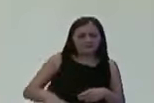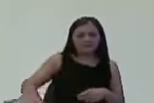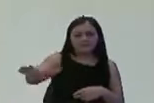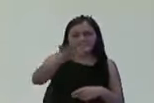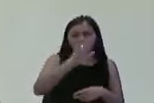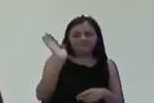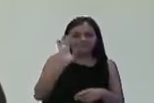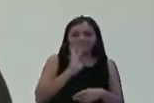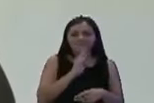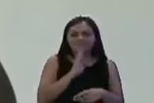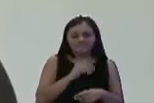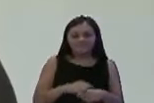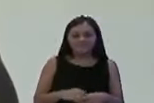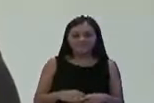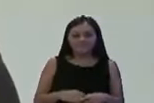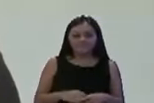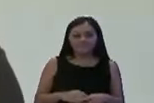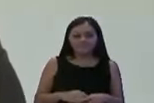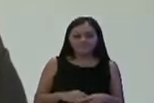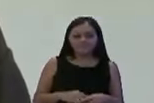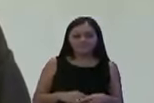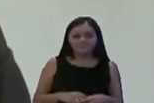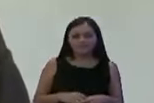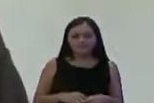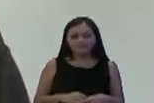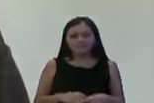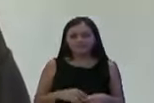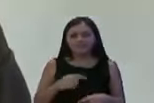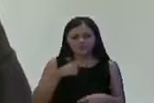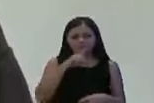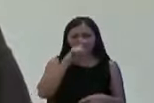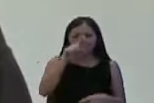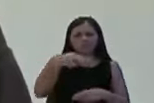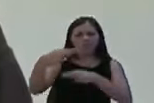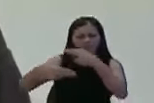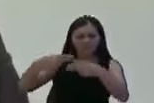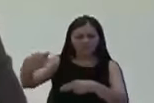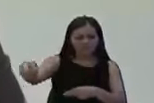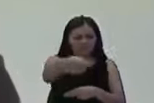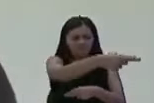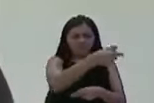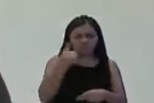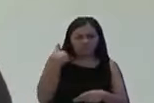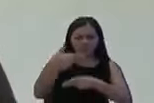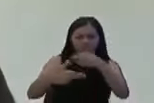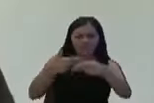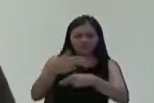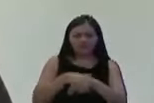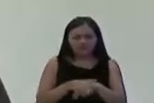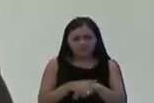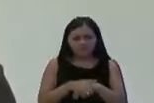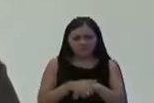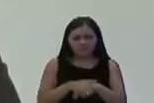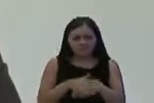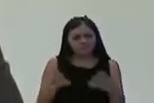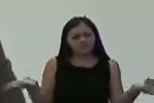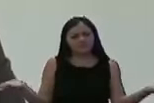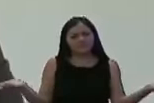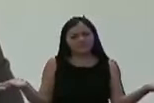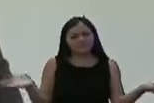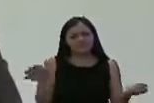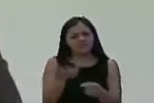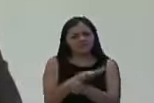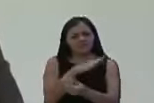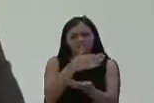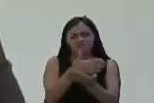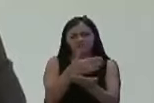shamus c masikuna Qué herencia van a recibir en su vida uno de estos hermanos indígenas Ya basta compañeros el